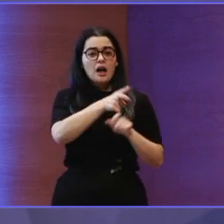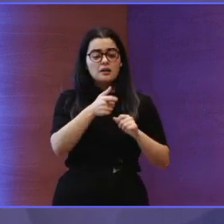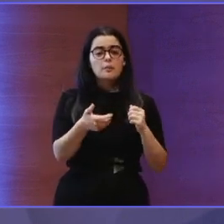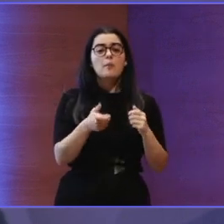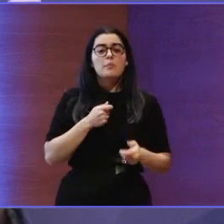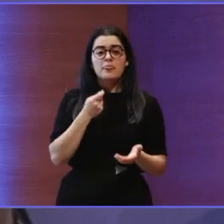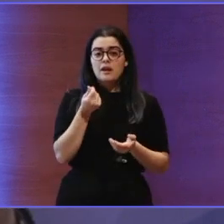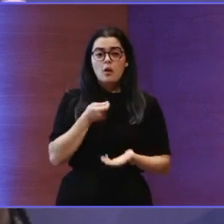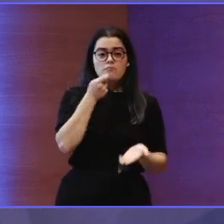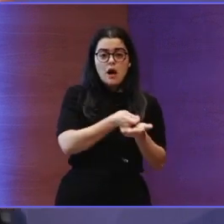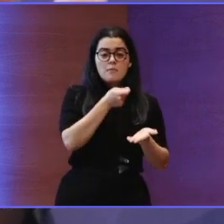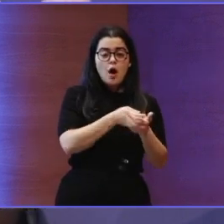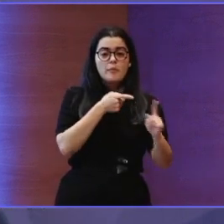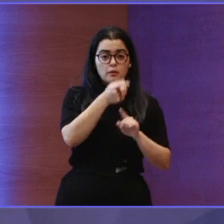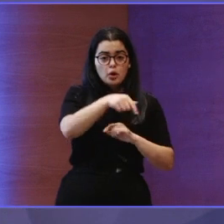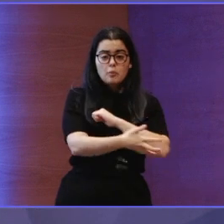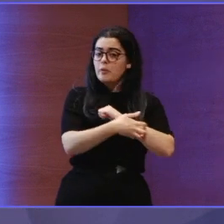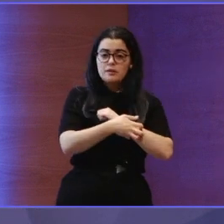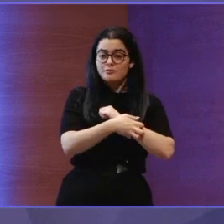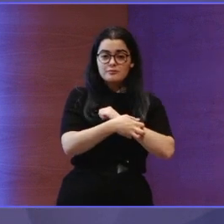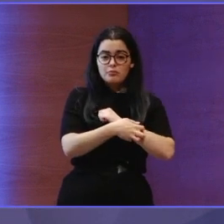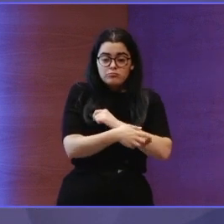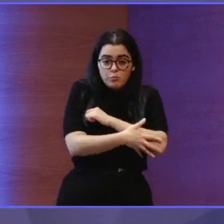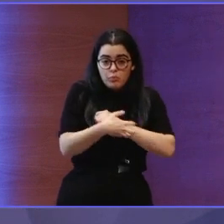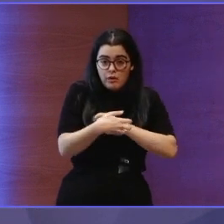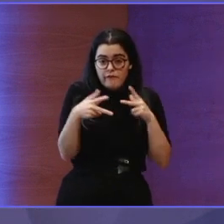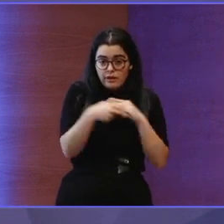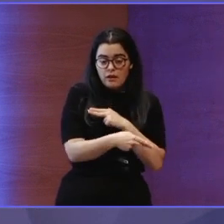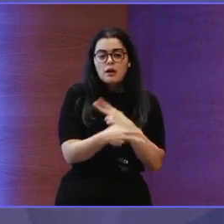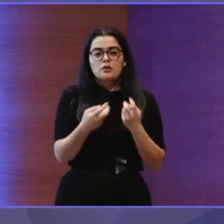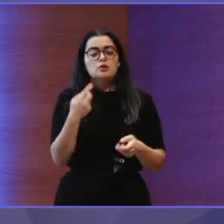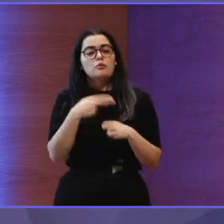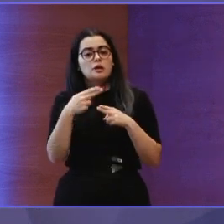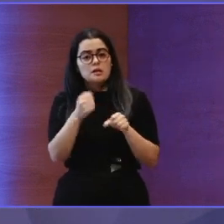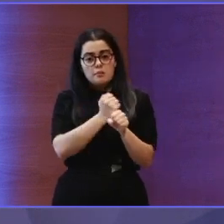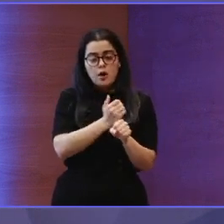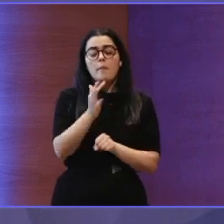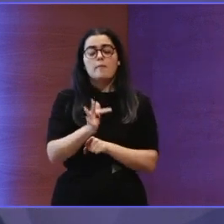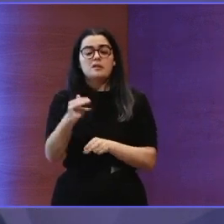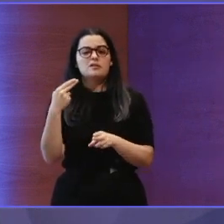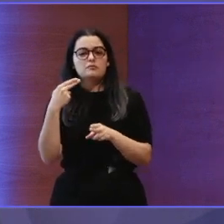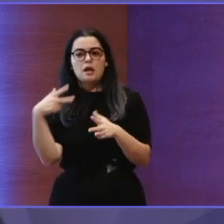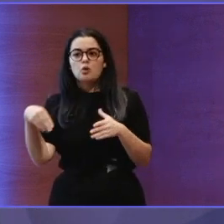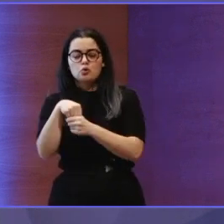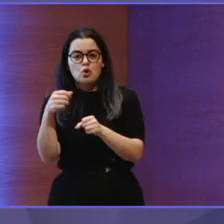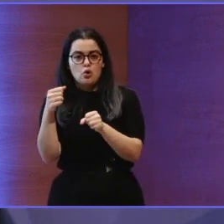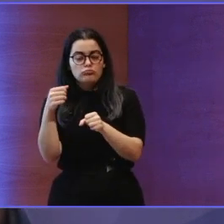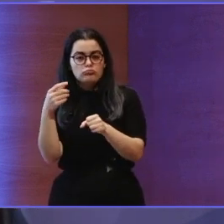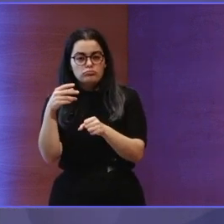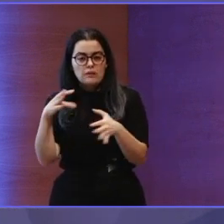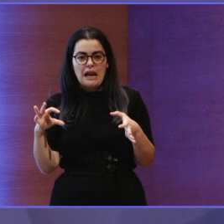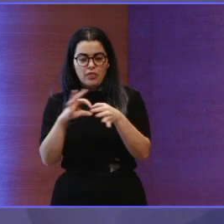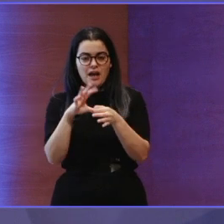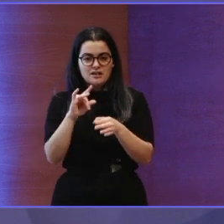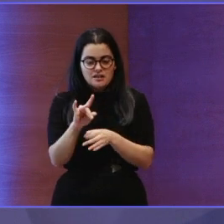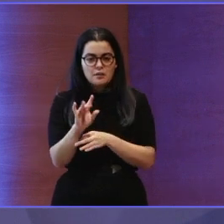desdibuja con las lógicas de empleo tiene el riesgo de desdibujarse con las del empleo y de la inclusión laboral y luego tenemos otro problema que es que no sabemos Qué es